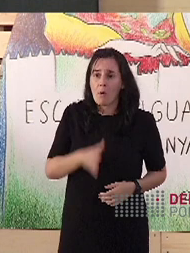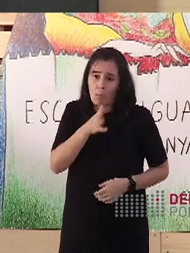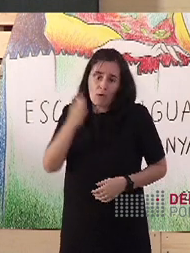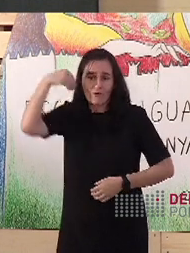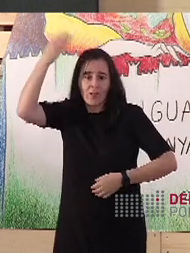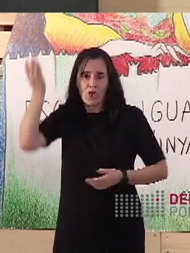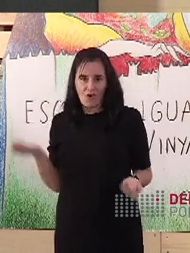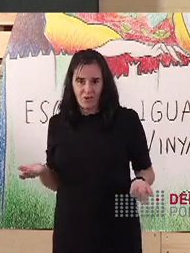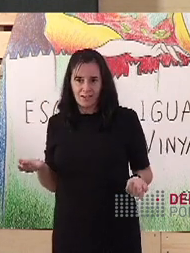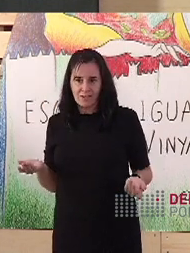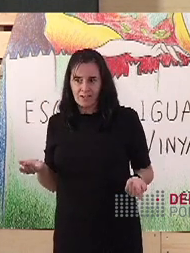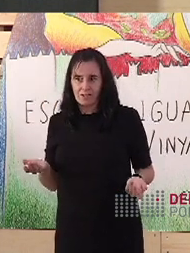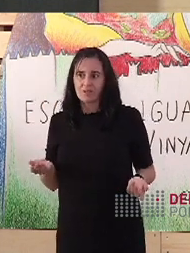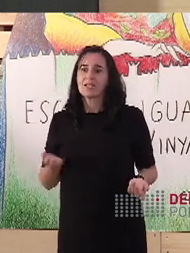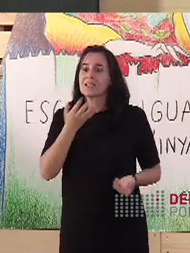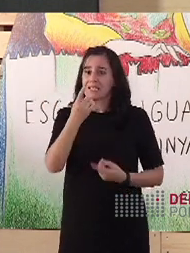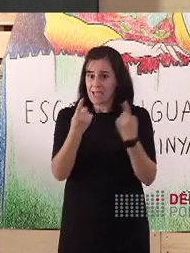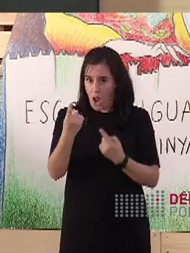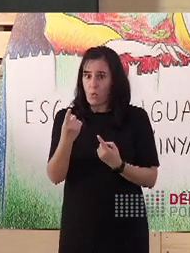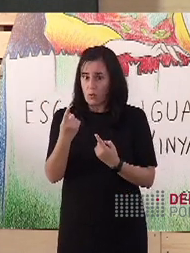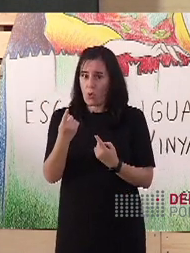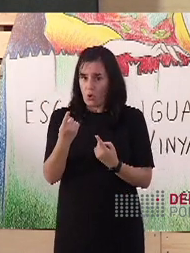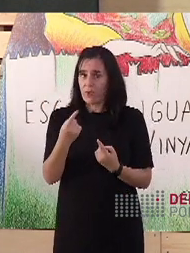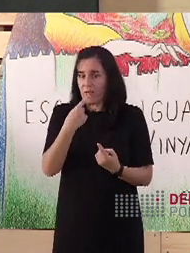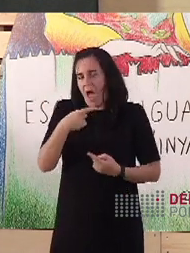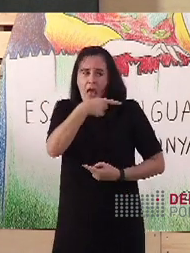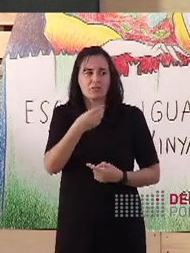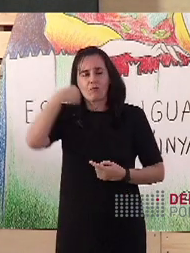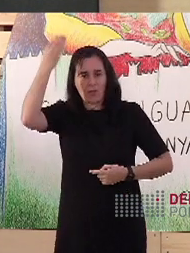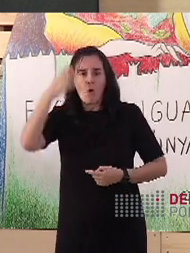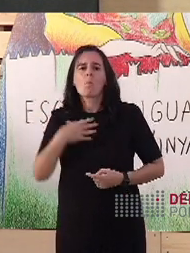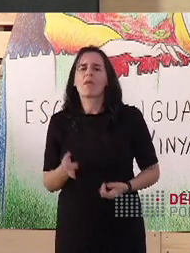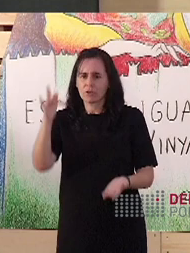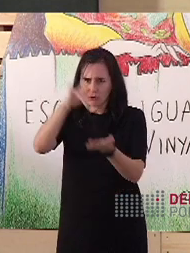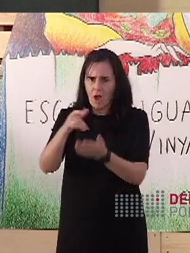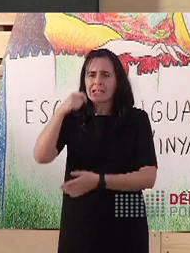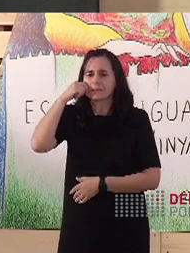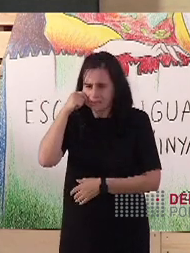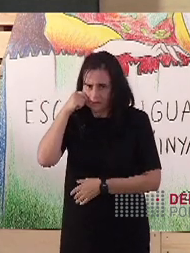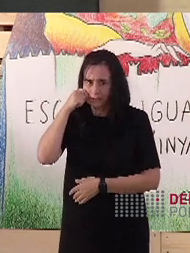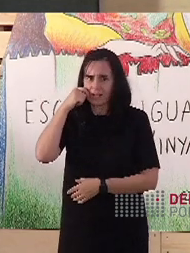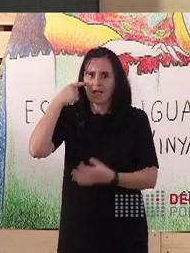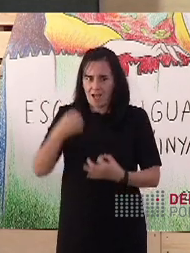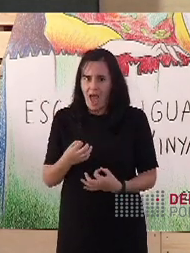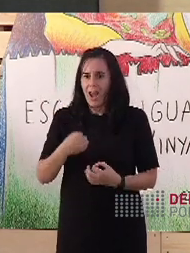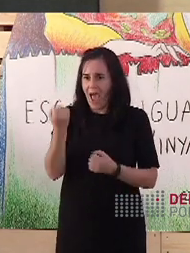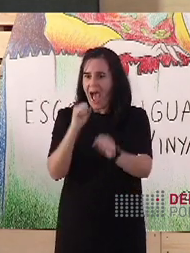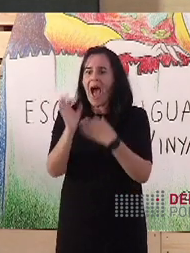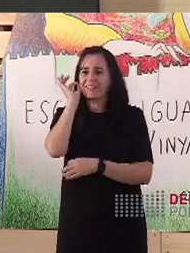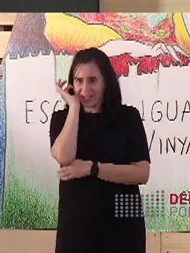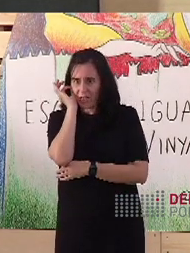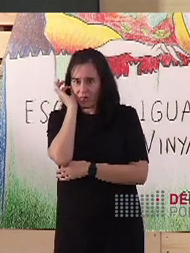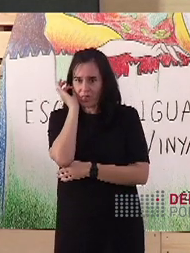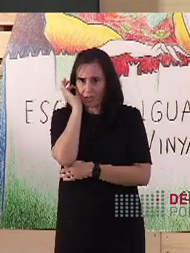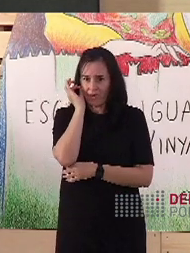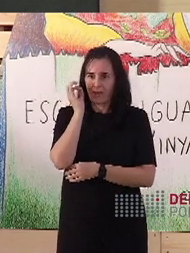gente que dice que esto es ficción algún día se pasara por un rodaje de ficción de verdad y viera que a las actrices ni nos pegan cuando nos hacen que nos pegan, ni nos violan